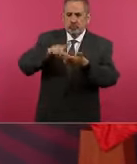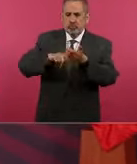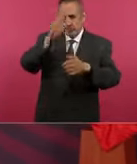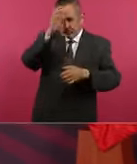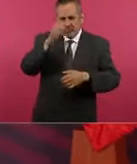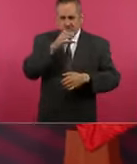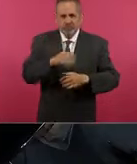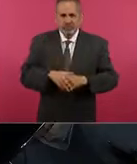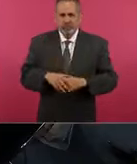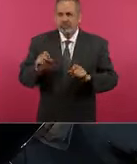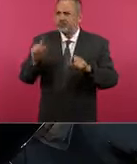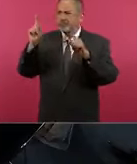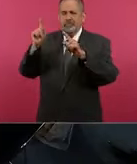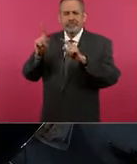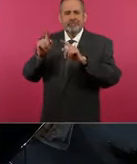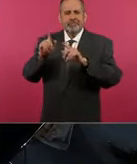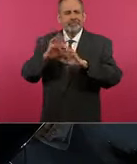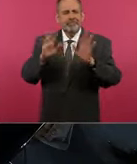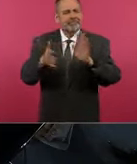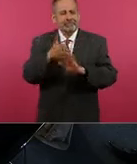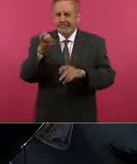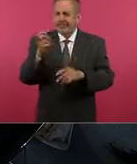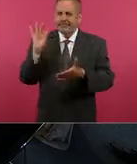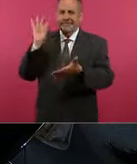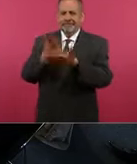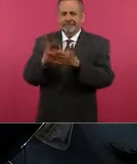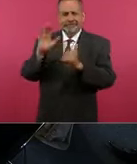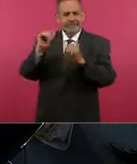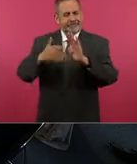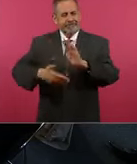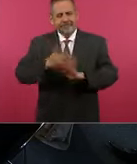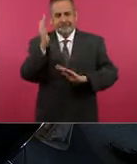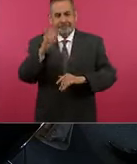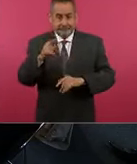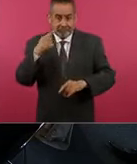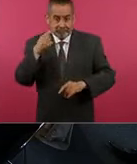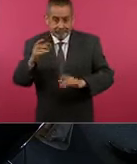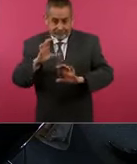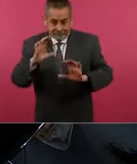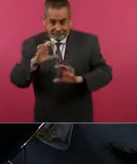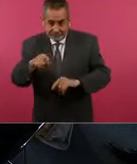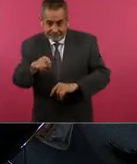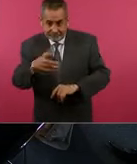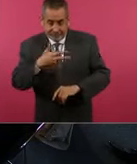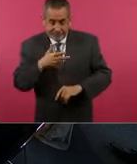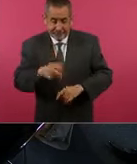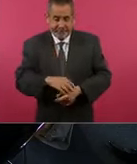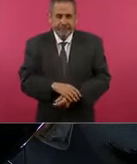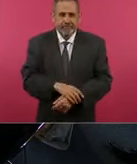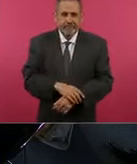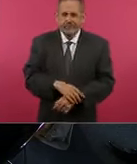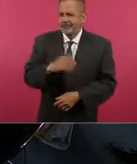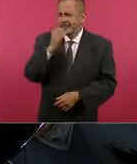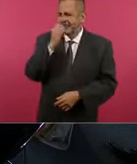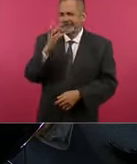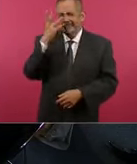¿Por qué no pones esa "ya se va"? ¿No? Vamos a terminar ya. ¿La tienen ahí? ¿Qué